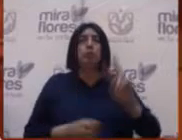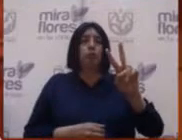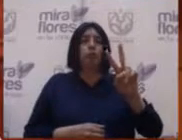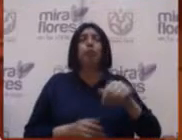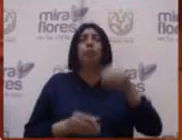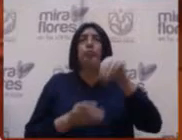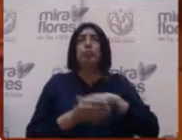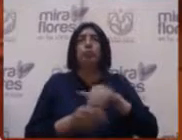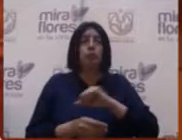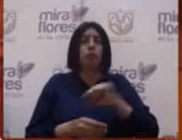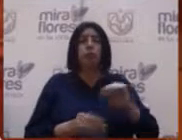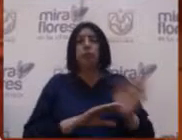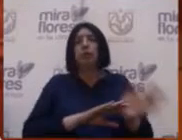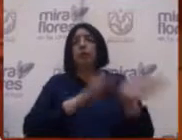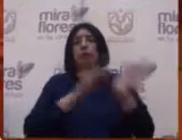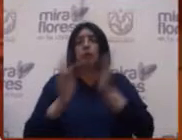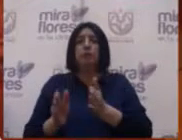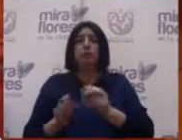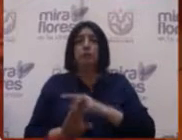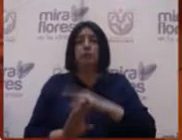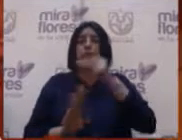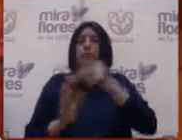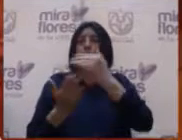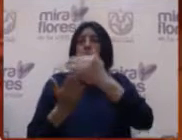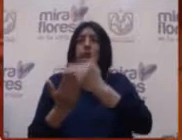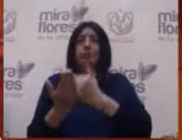contra. Vamos al siguiente punto, por favor.